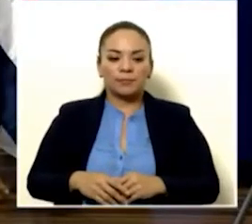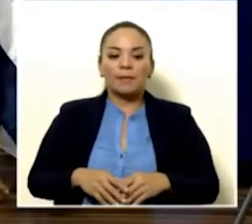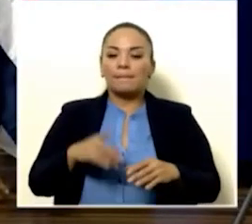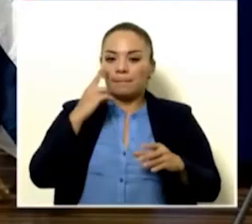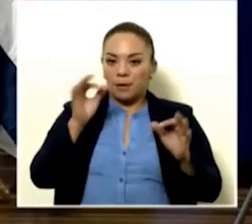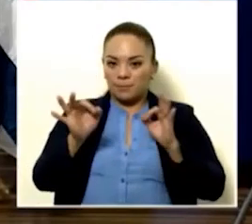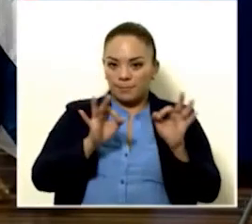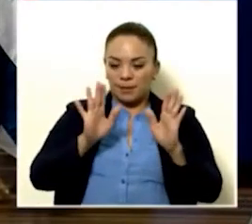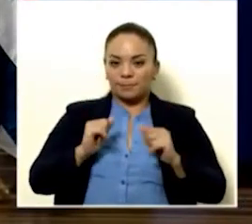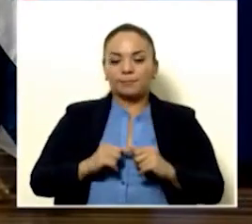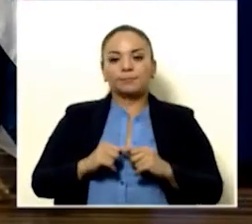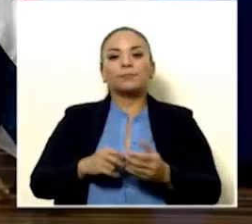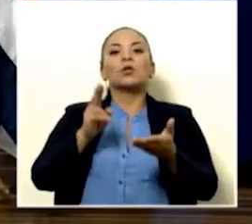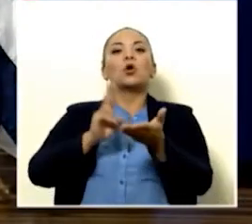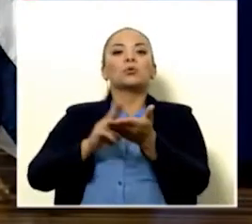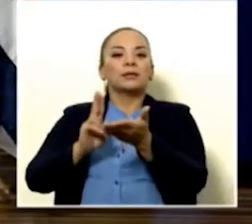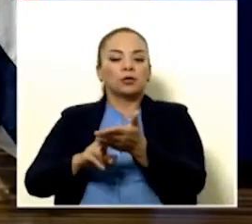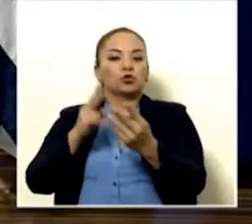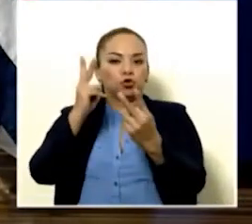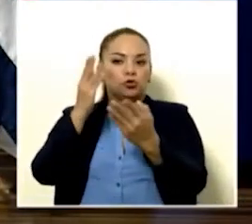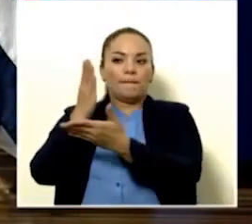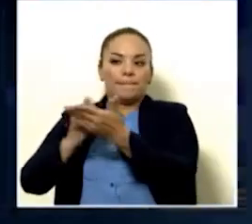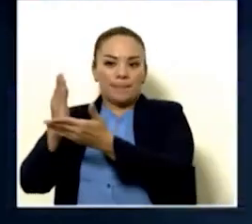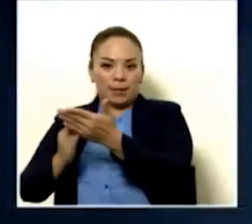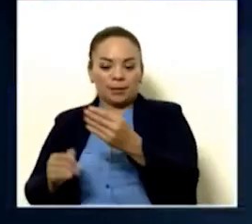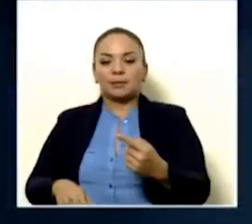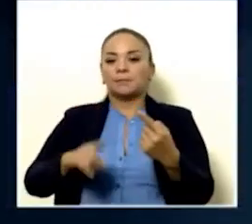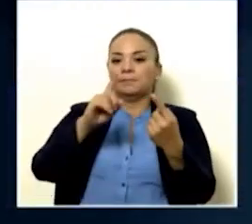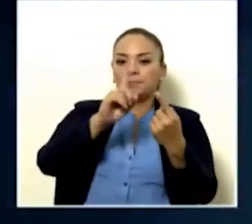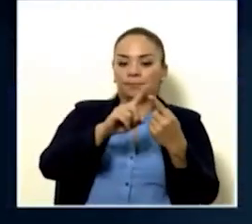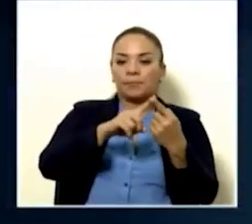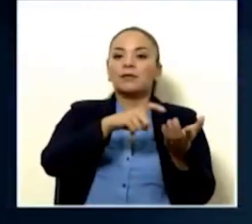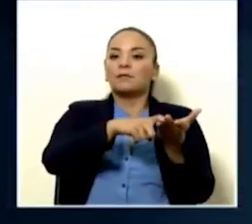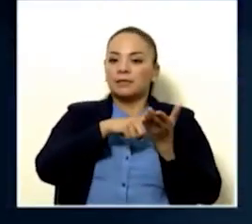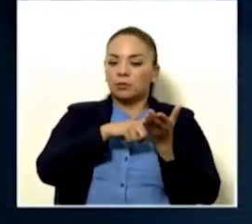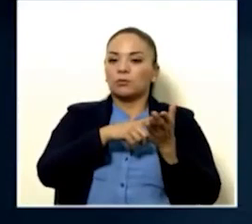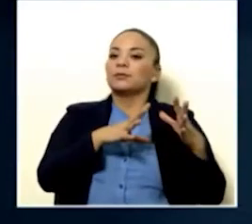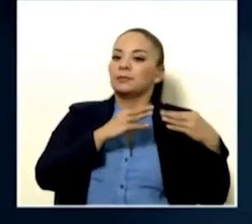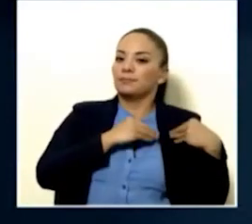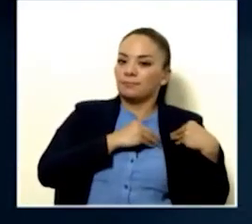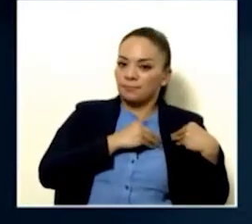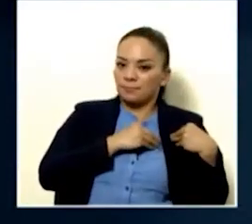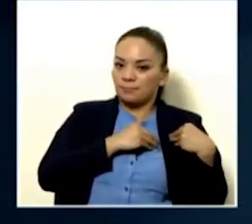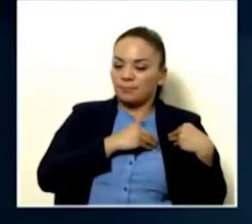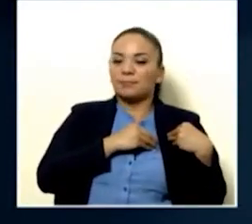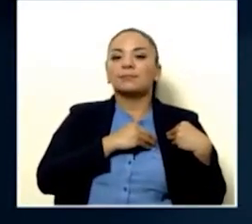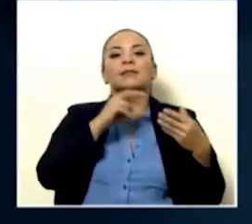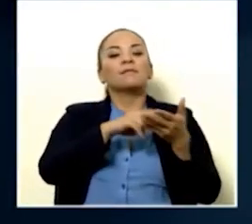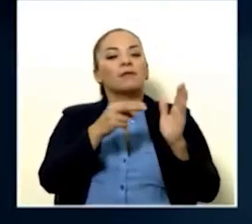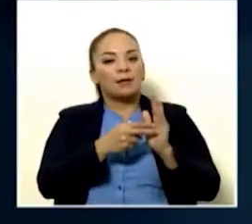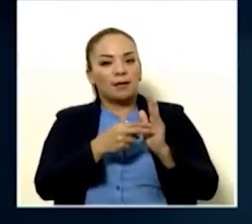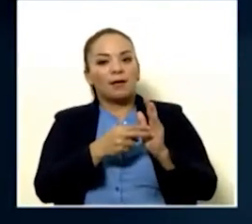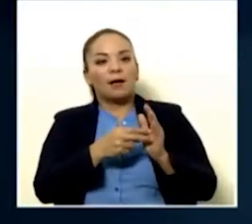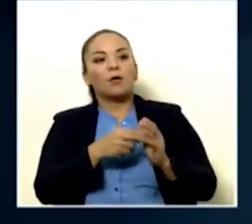los contratos se hizo en 2 fases. La primera era requisitos de admisibilidad, que eran básicamente la